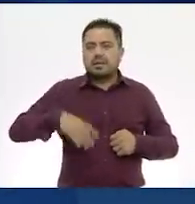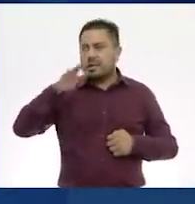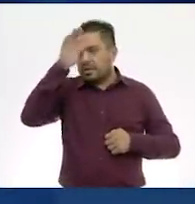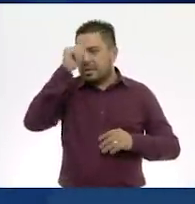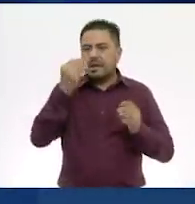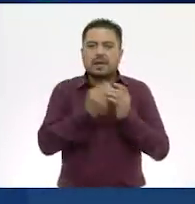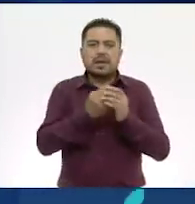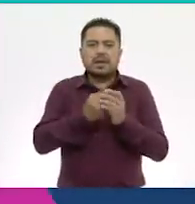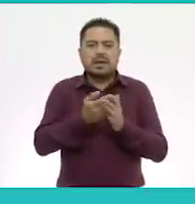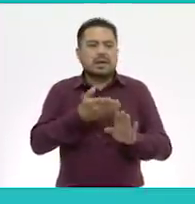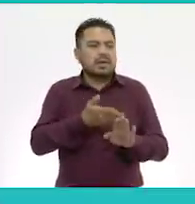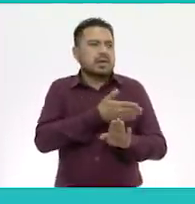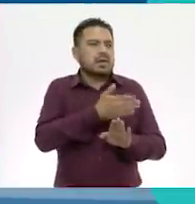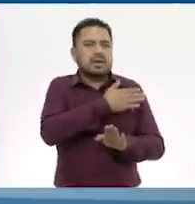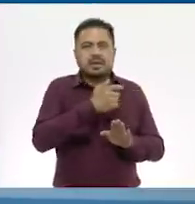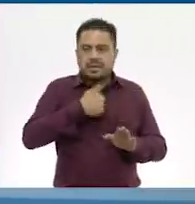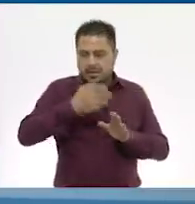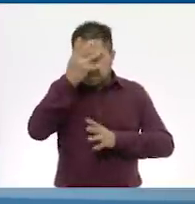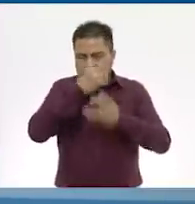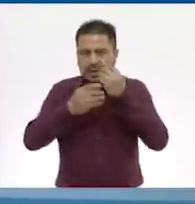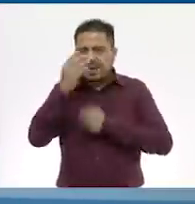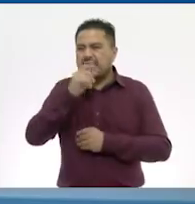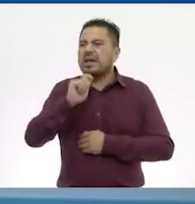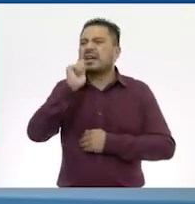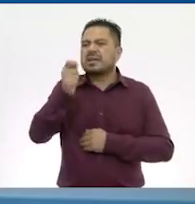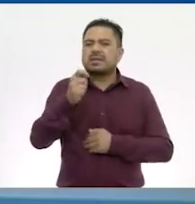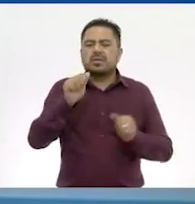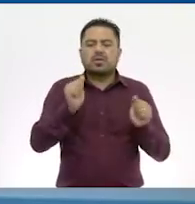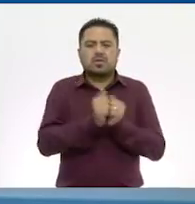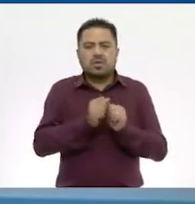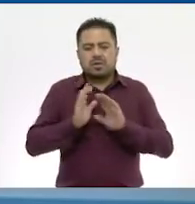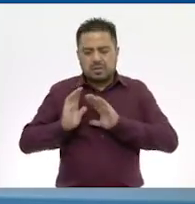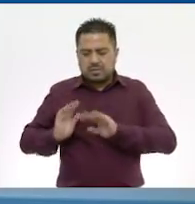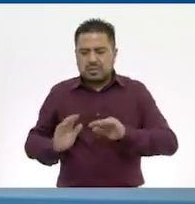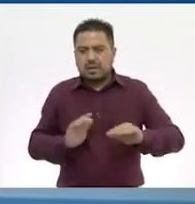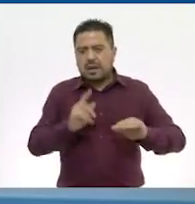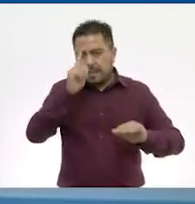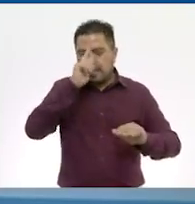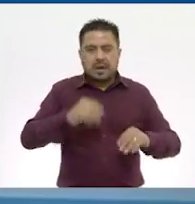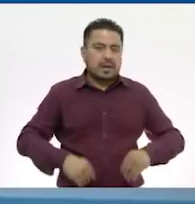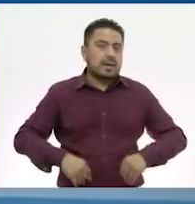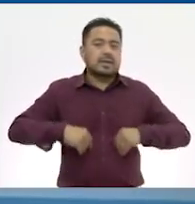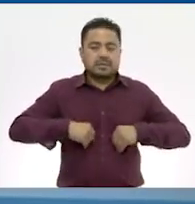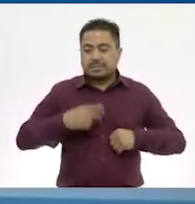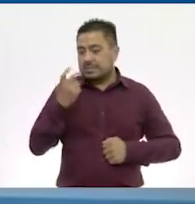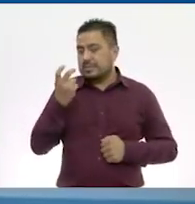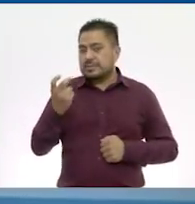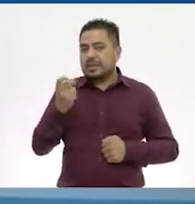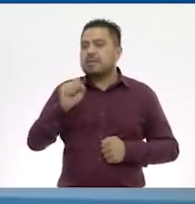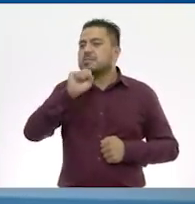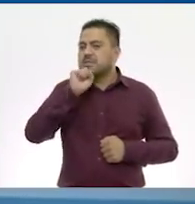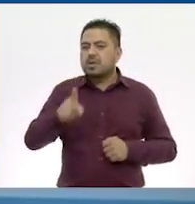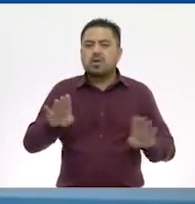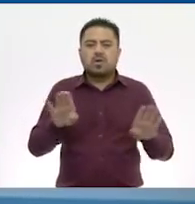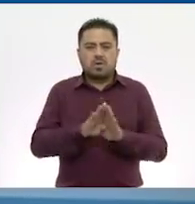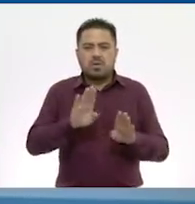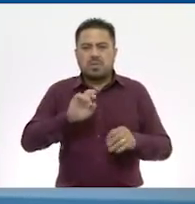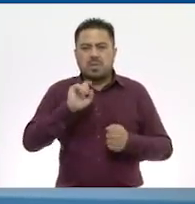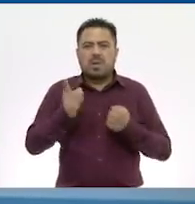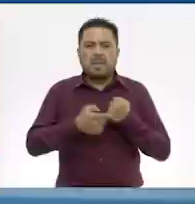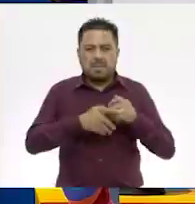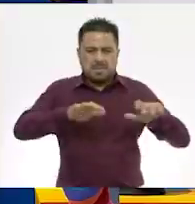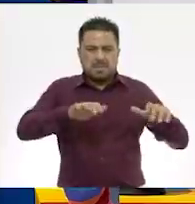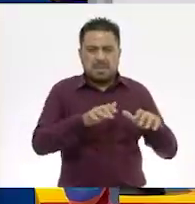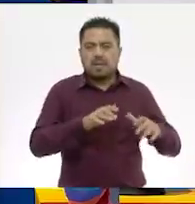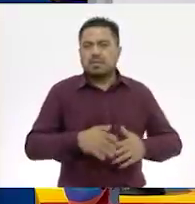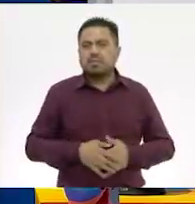clases pasadas aprendí que una moraleja es una enseñanza para la vida. ¿Eso es lo mismo que un refrán?